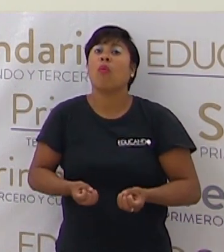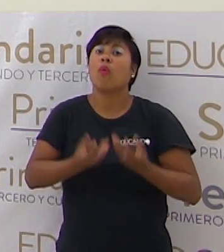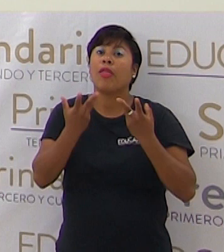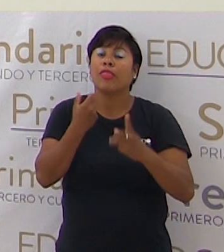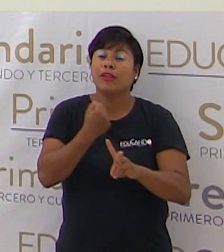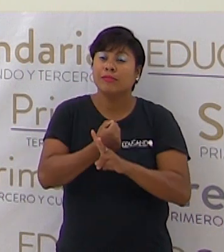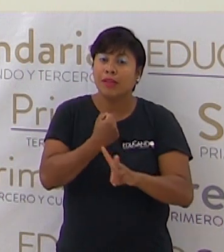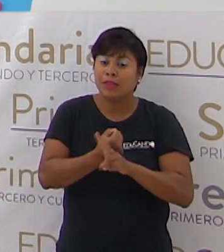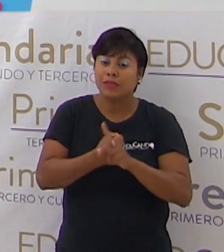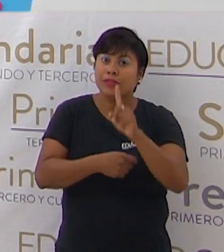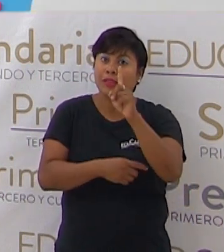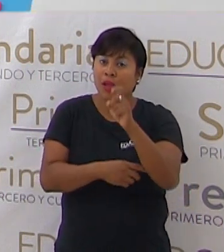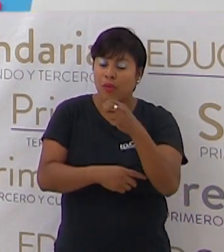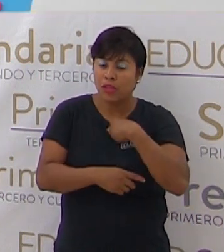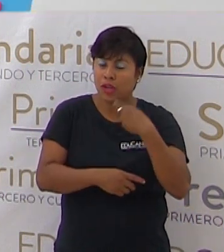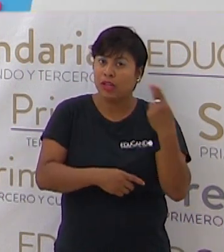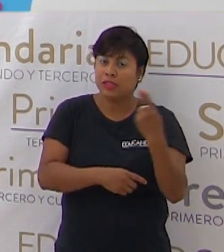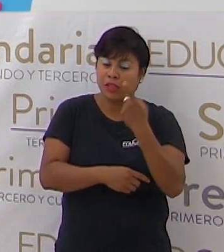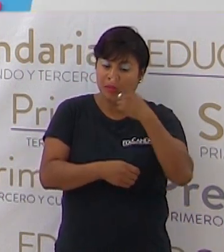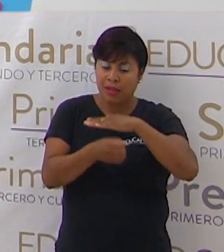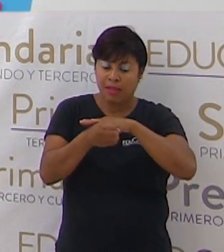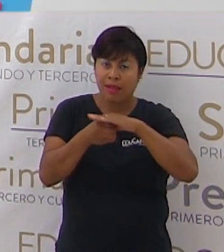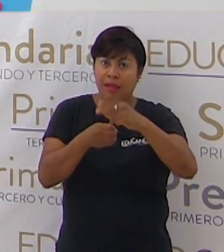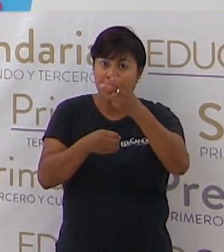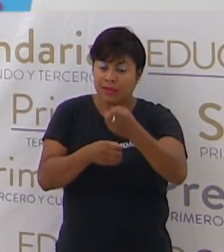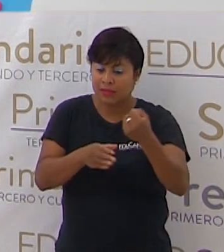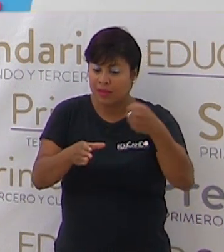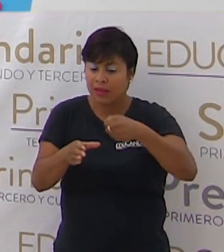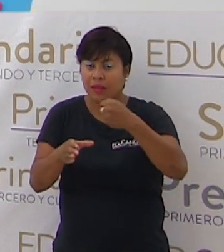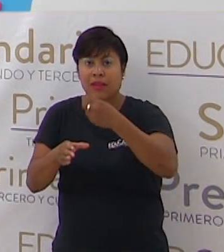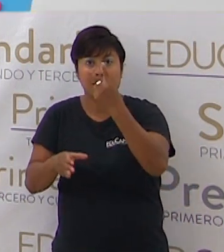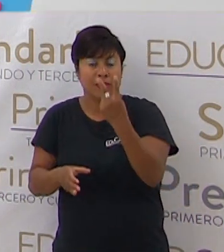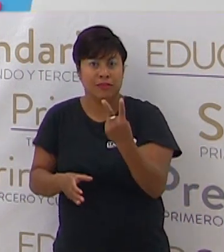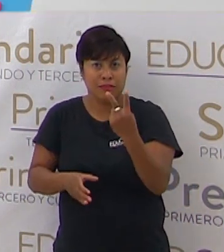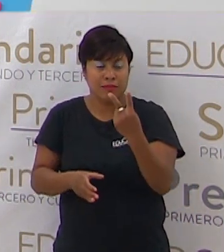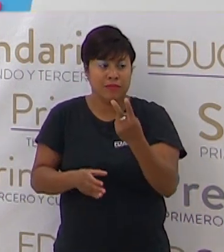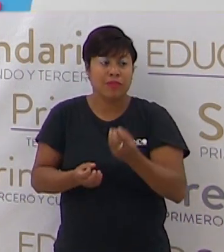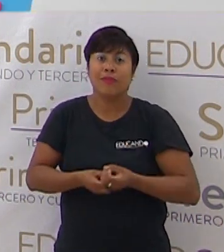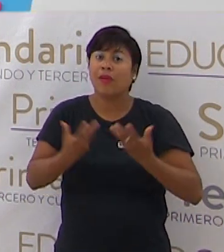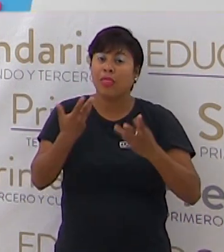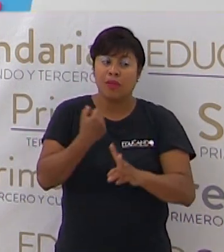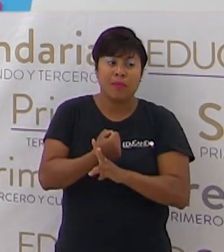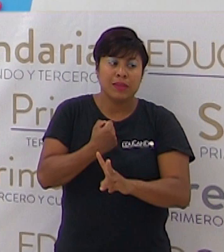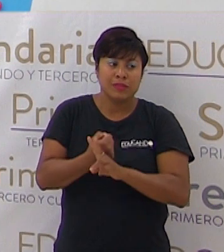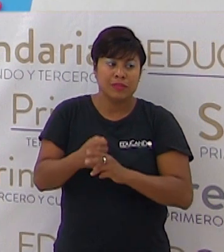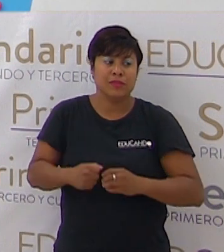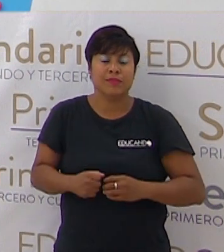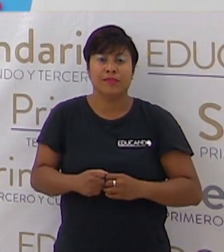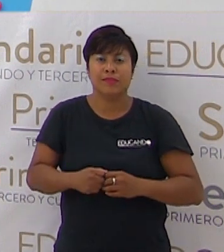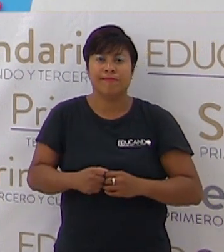¿Cuántos vasos de agua necesito para llenar estas dos jarritas?